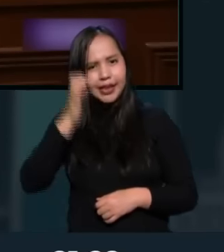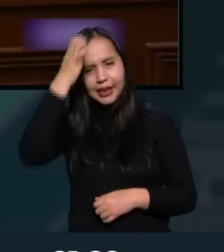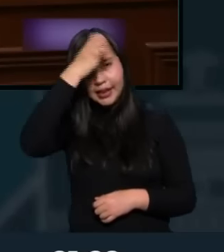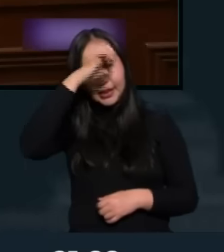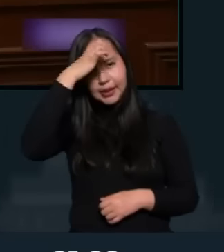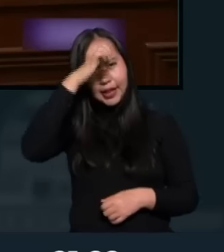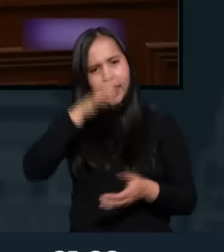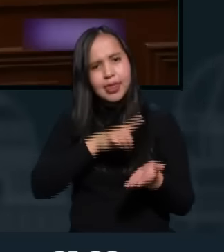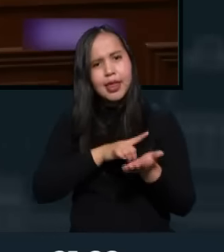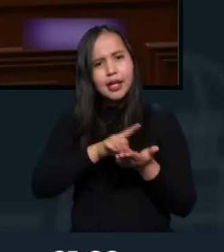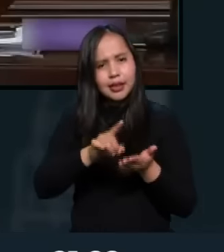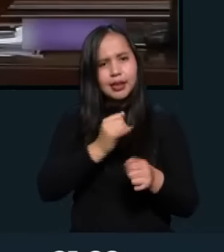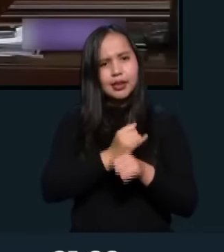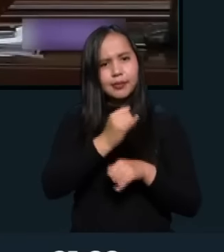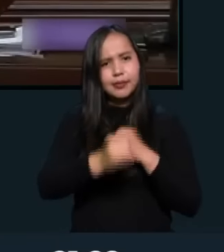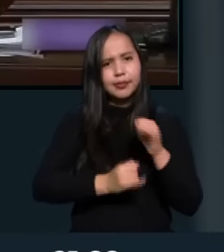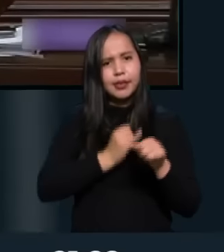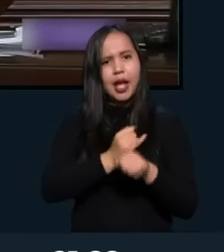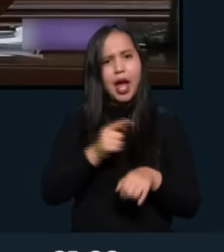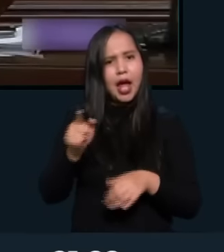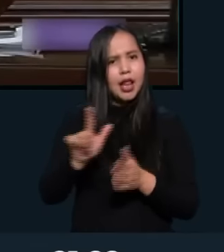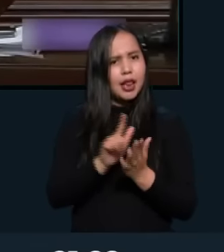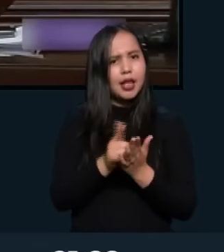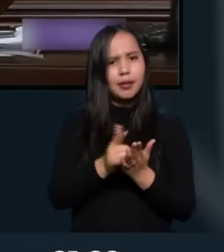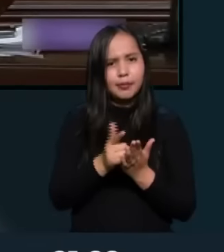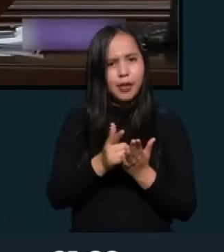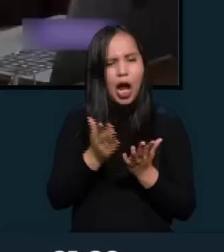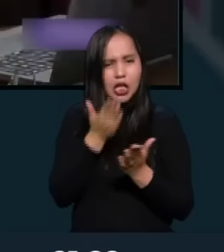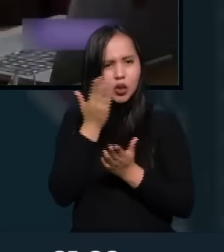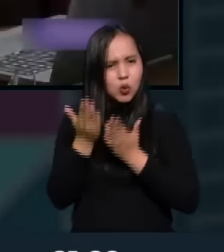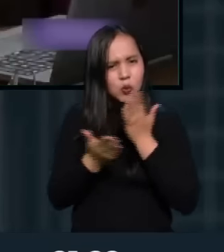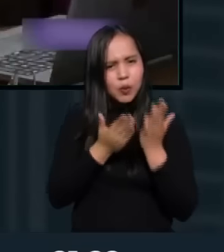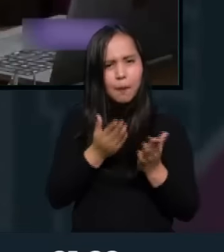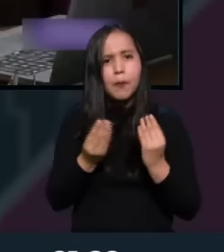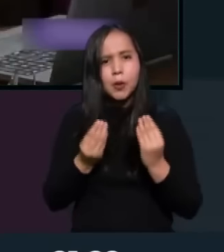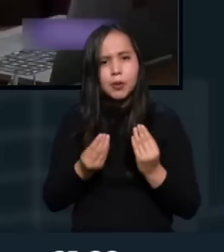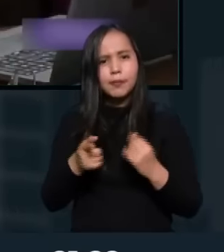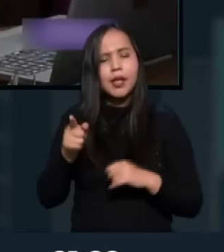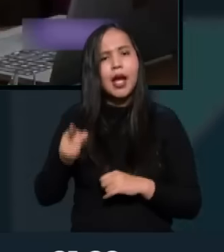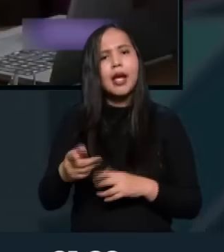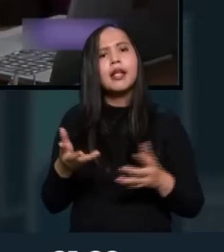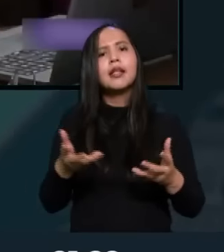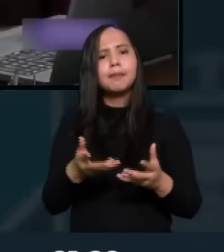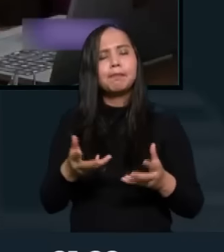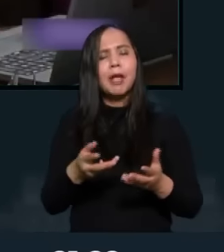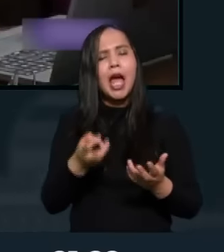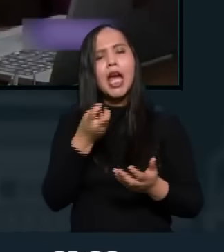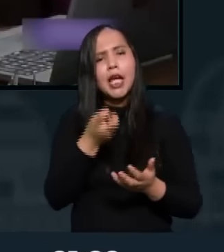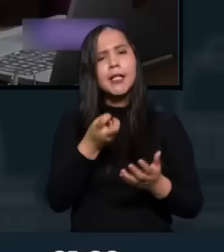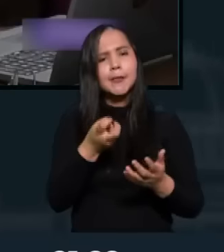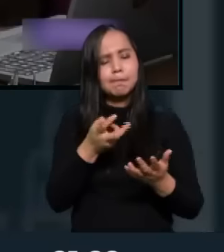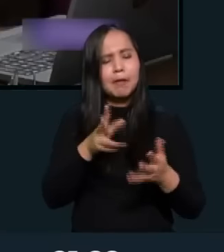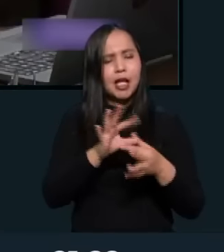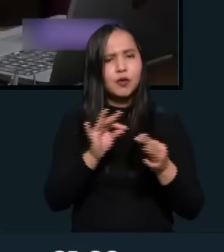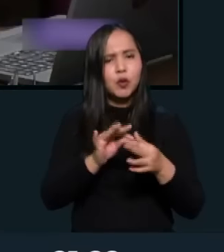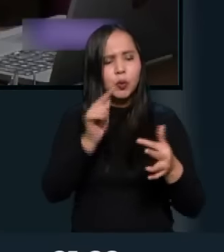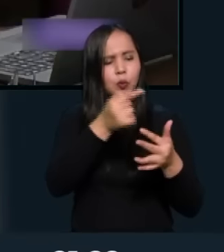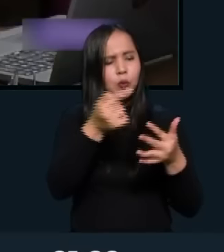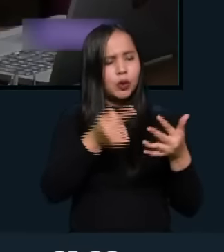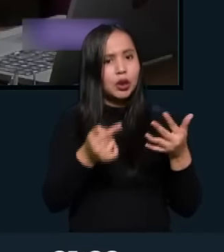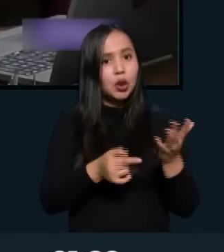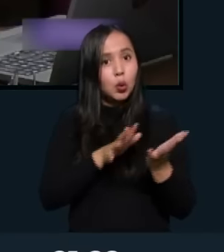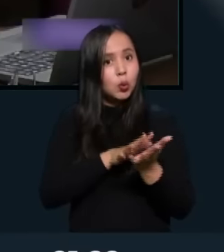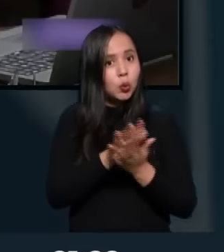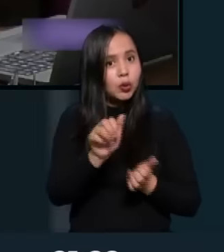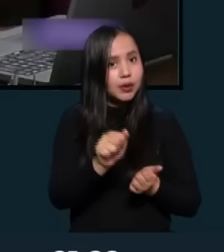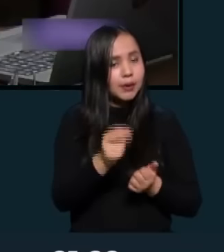en derecho internacional, que tiene un gran libro en la materia, pues fue muy acuciosa hoy y abordó esos aspectos para decir que la